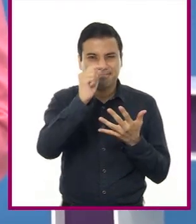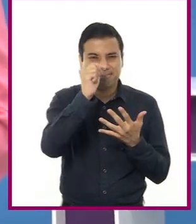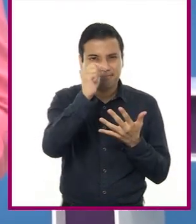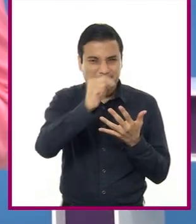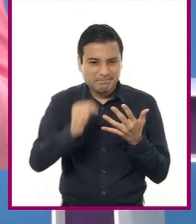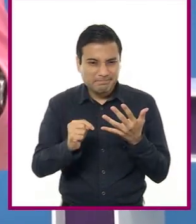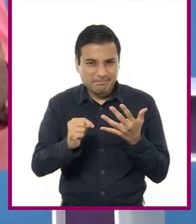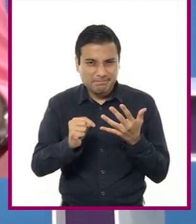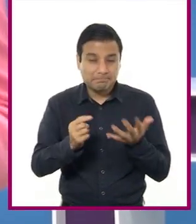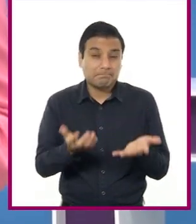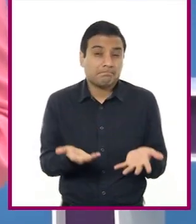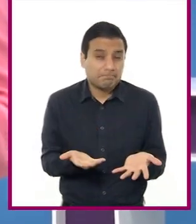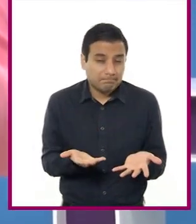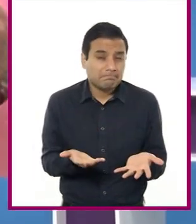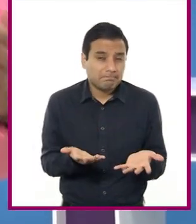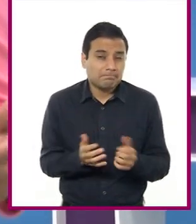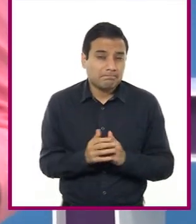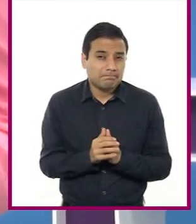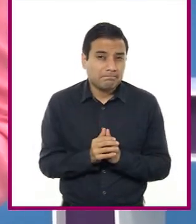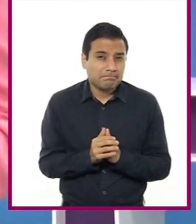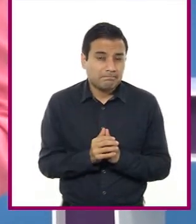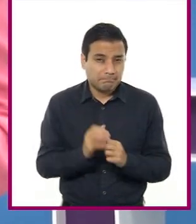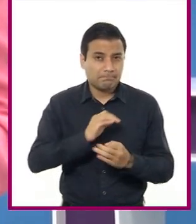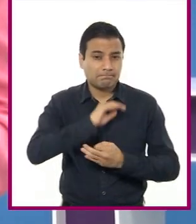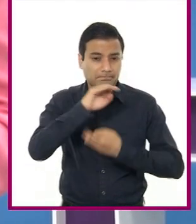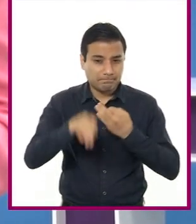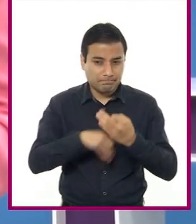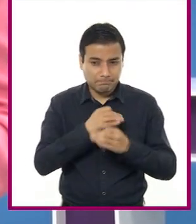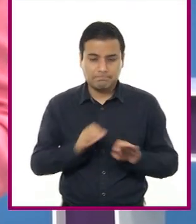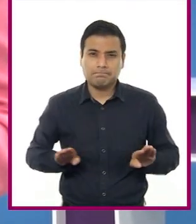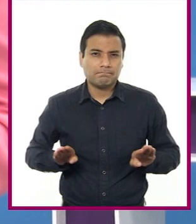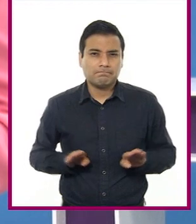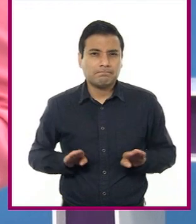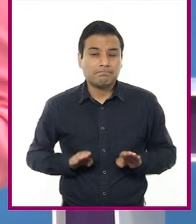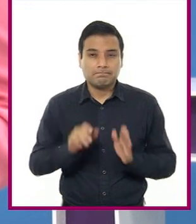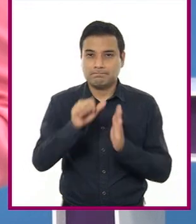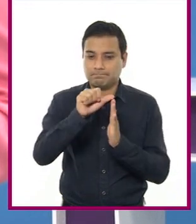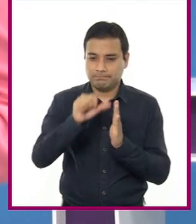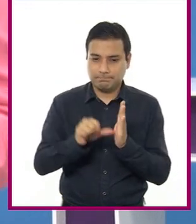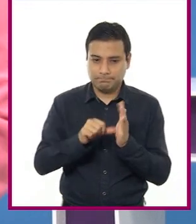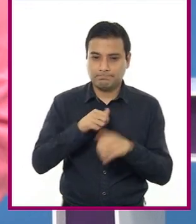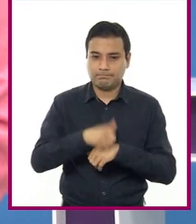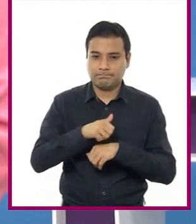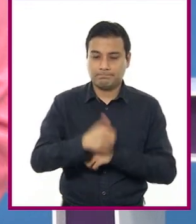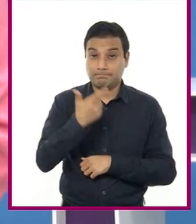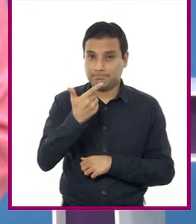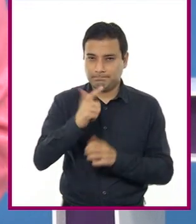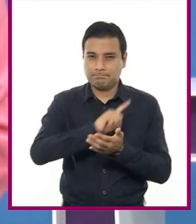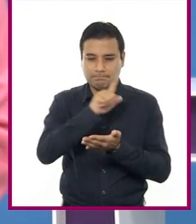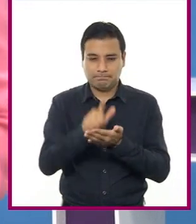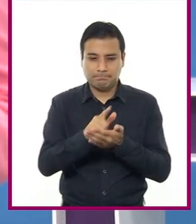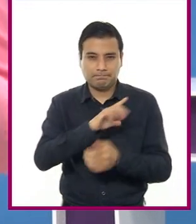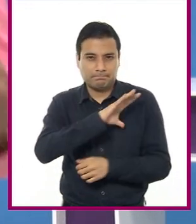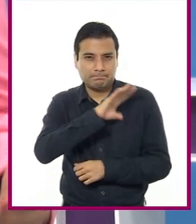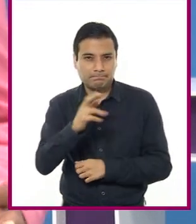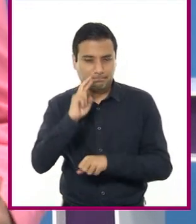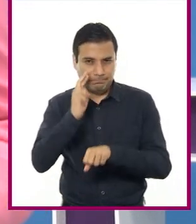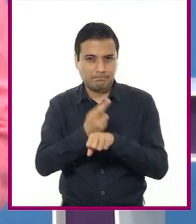con base en cualidades que consignan en su artículo 7 la Ley General de